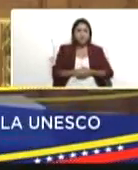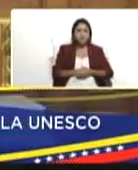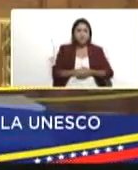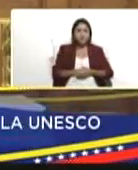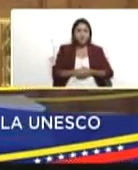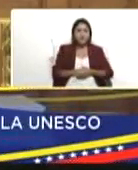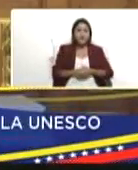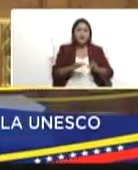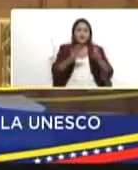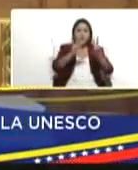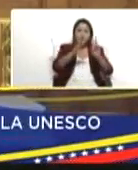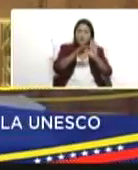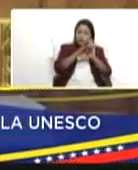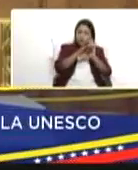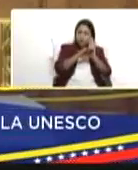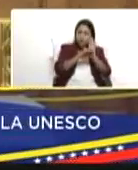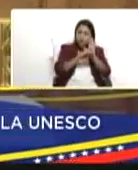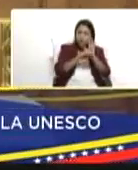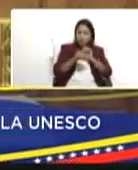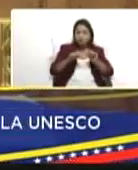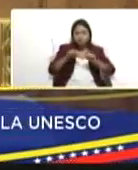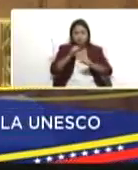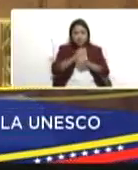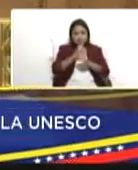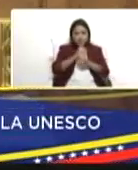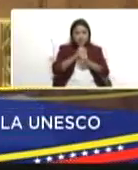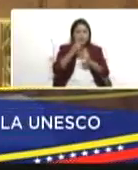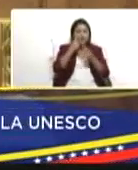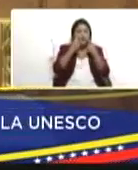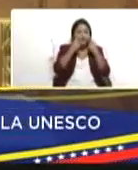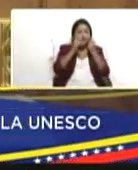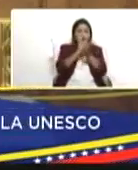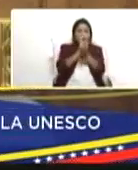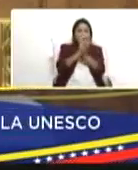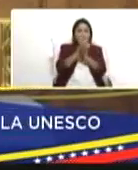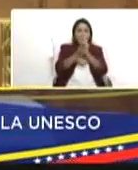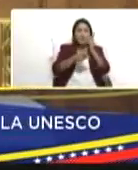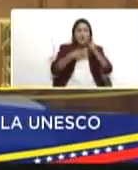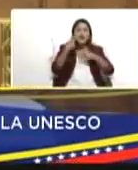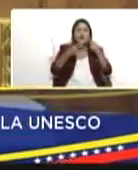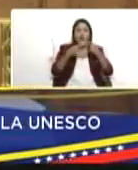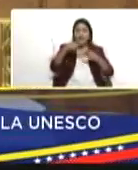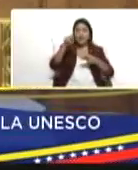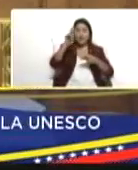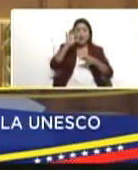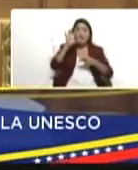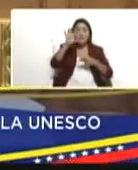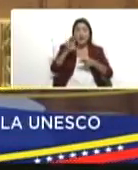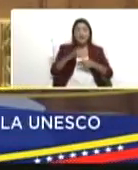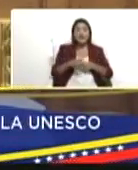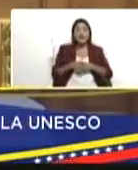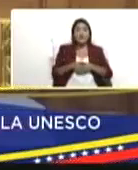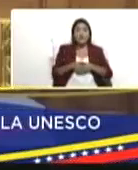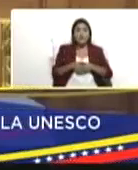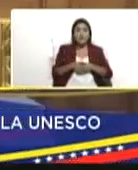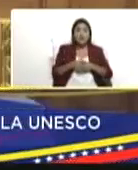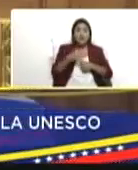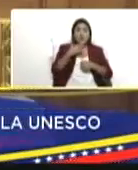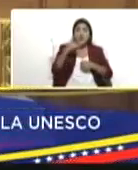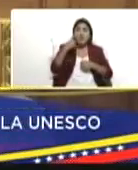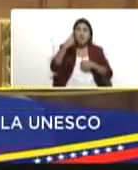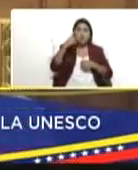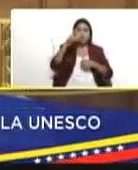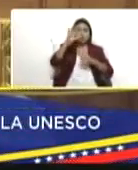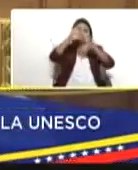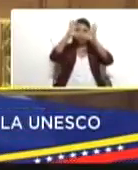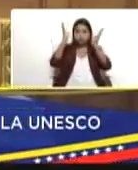acción fue consolidar la visión geopolítica de patria grande y romper el aislamiento internacional